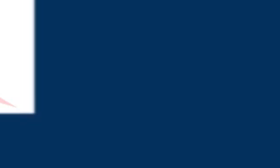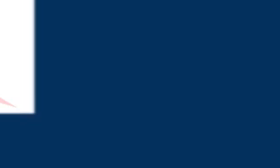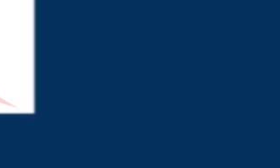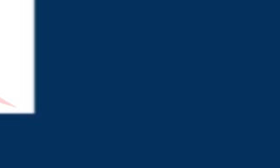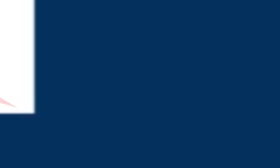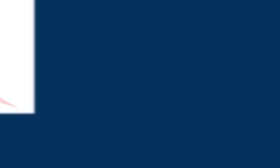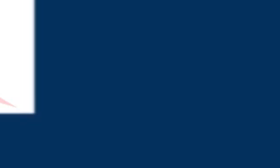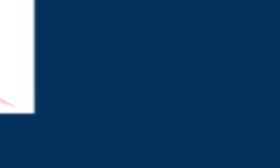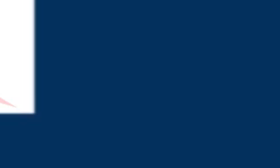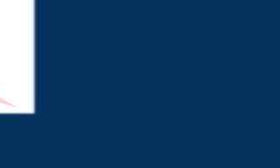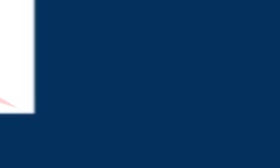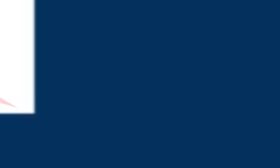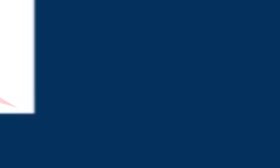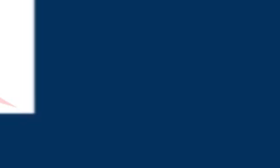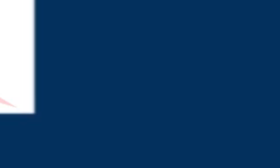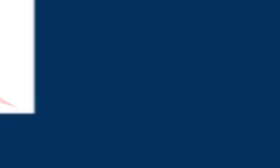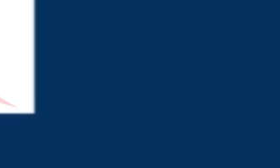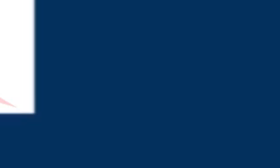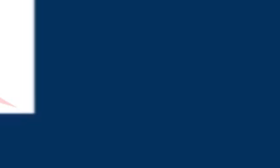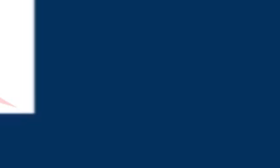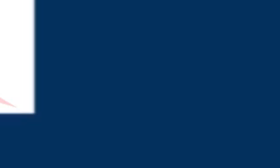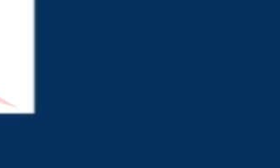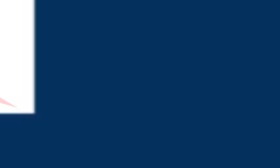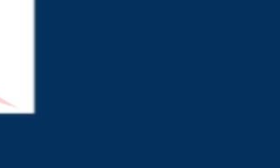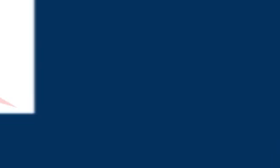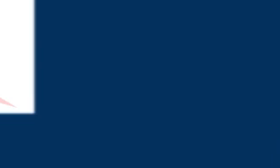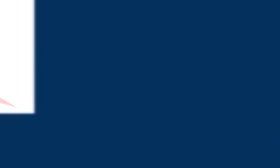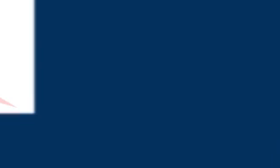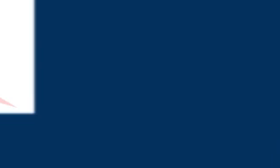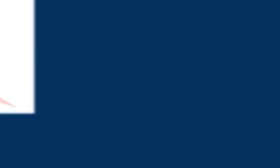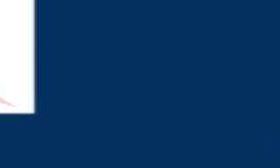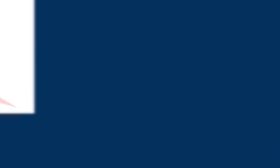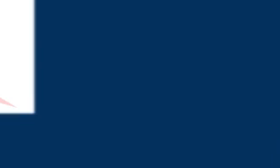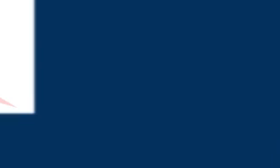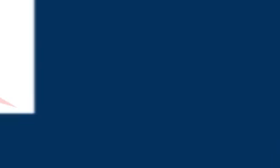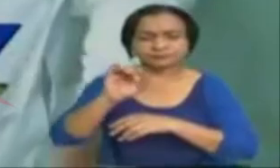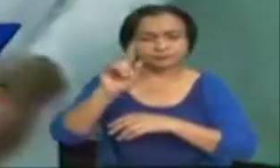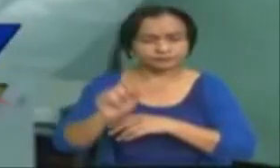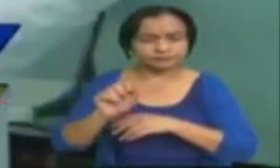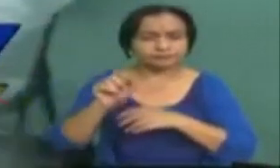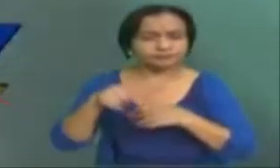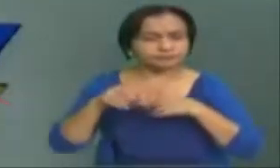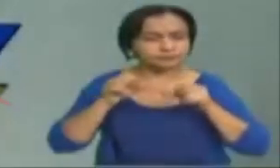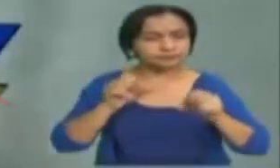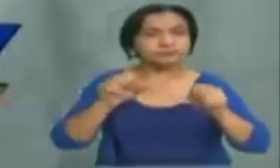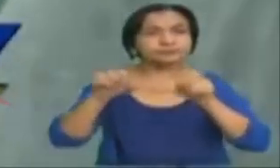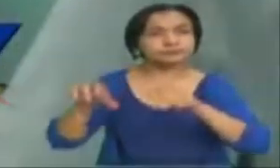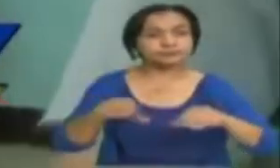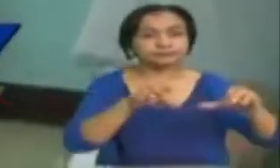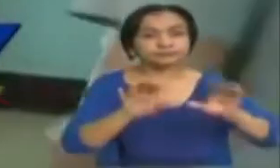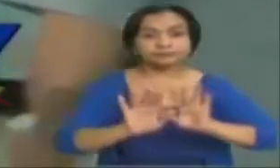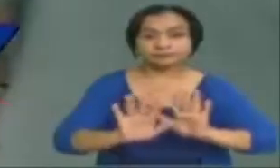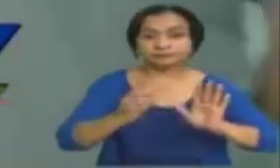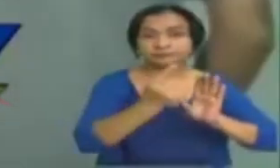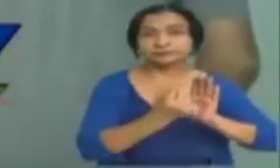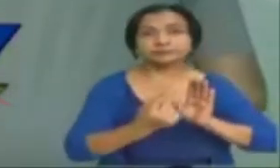aeropuertos, aduanas. Y el día martes en el Hospital Fernando Vélez Páez y en el Hospital Alemán, el